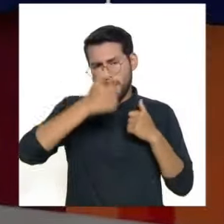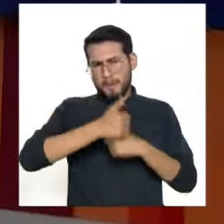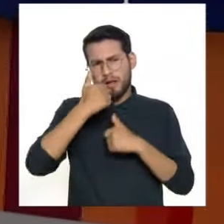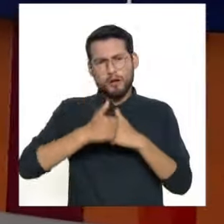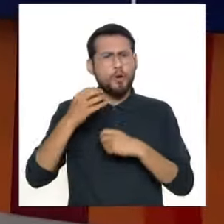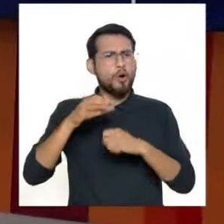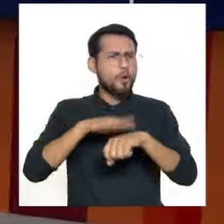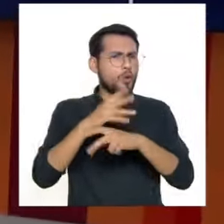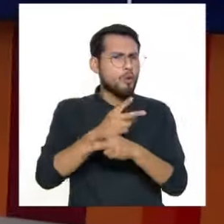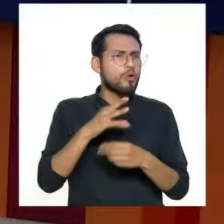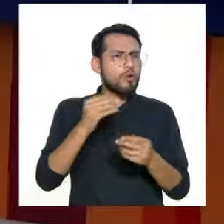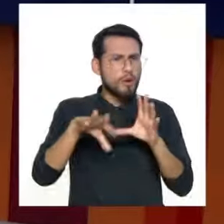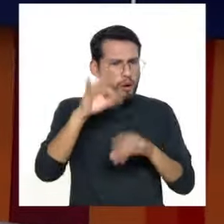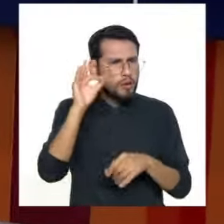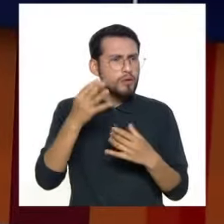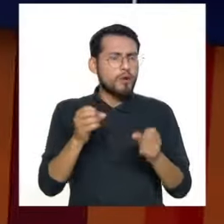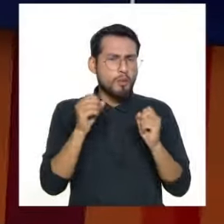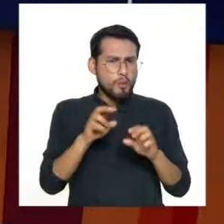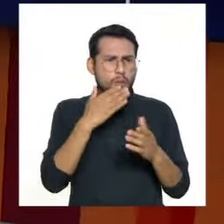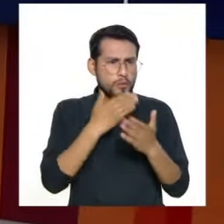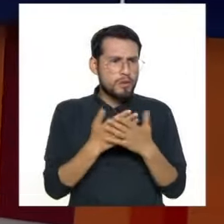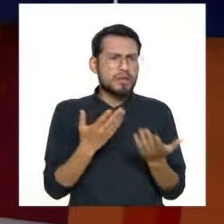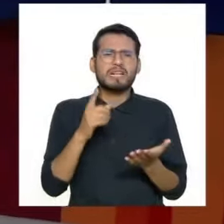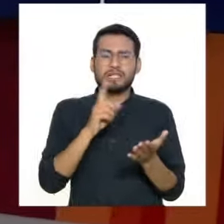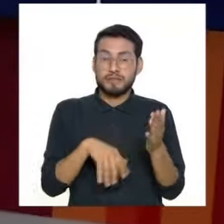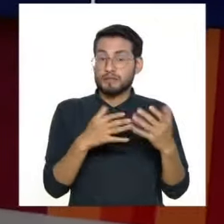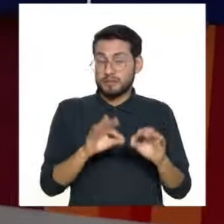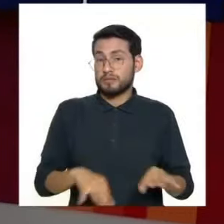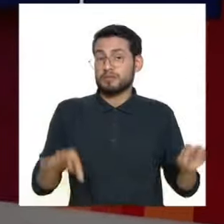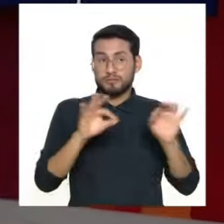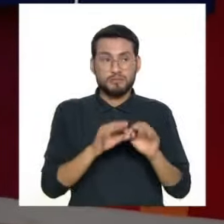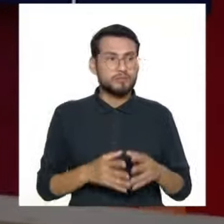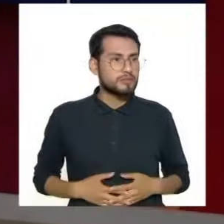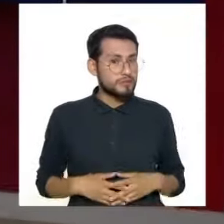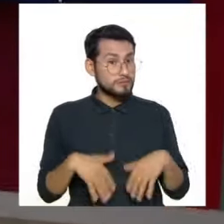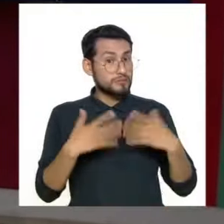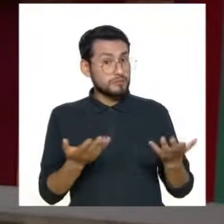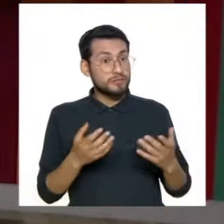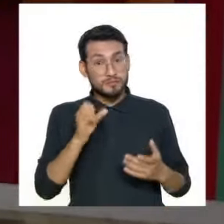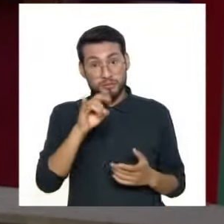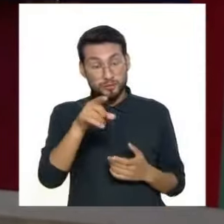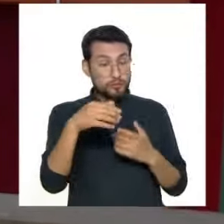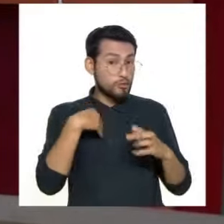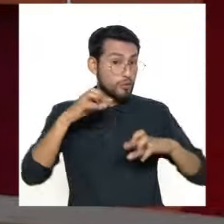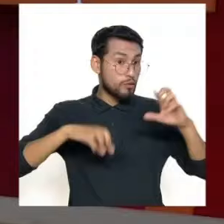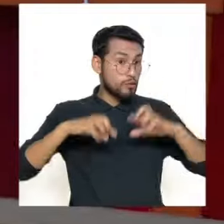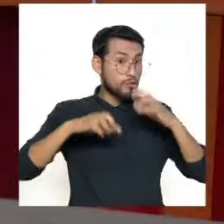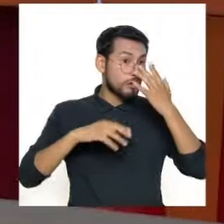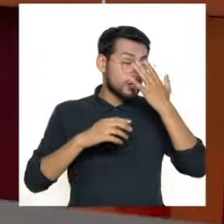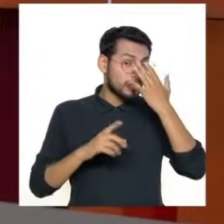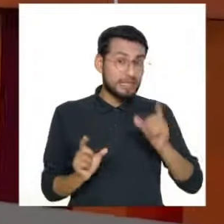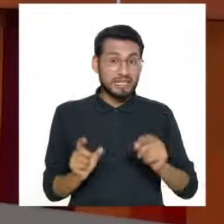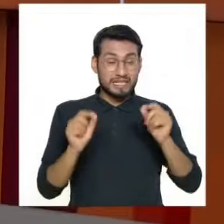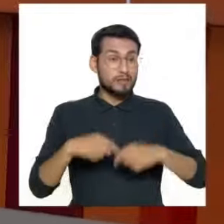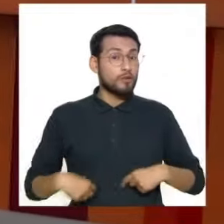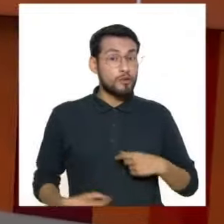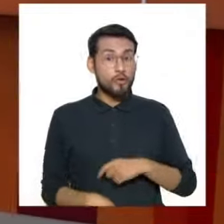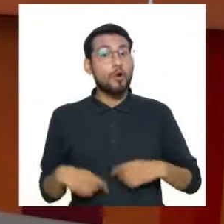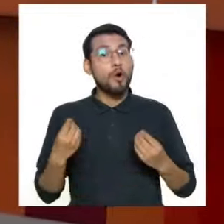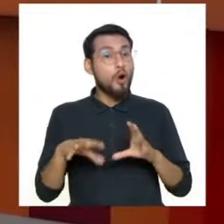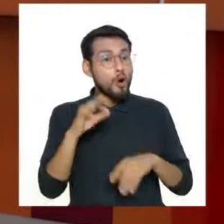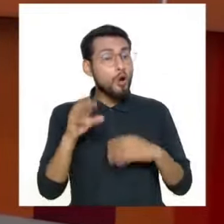de Cómo prevenirlo y cómo diagnosticarlo oportunamente que es lo más importante Así que si usted tiene dudas al respecto del cáncer de colon Cómo